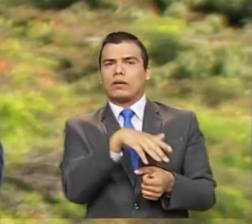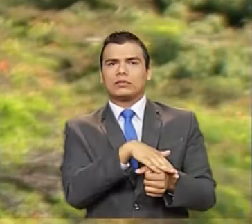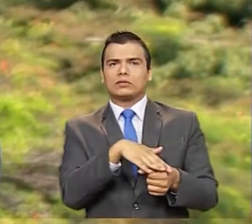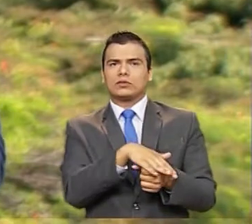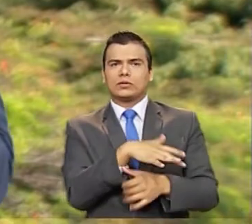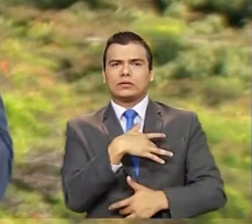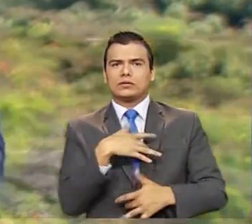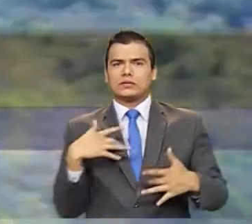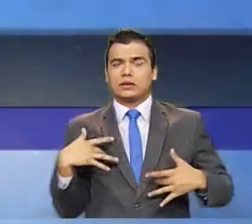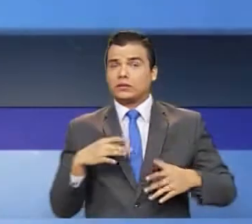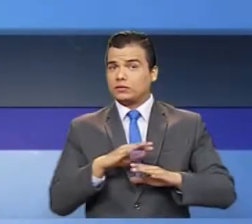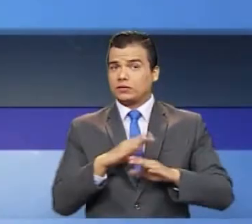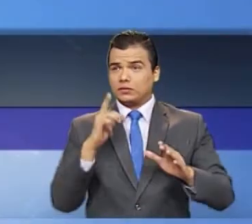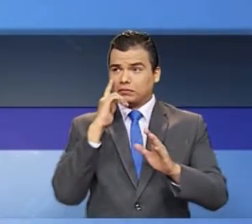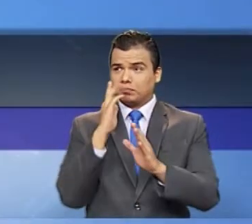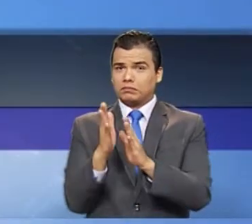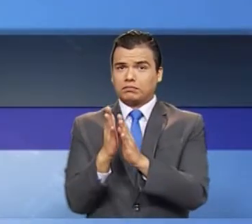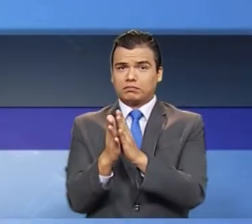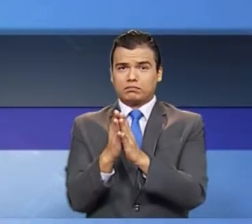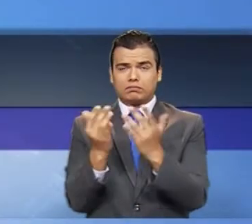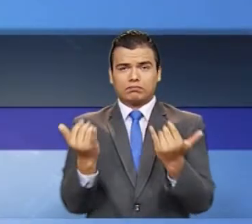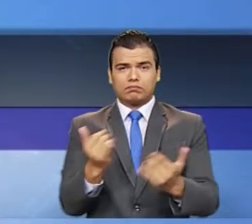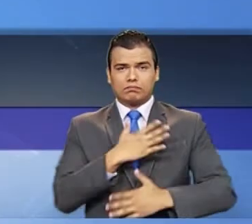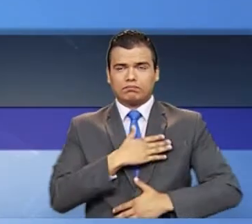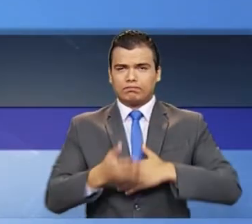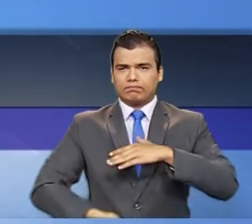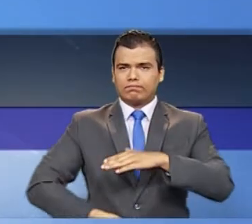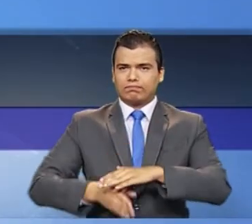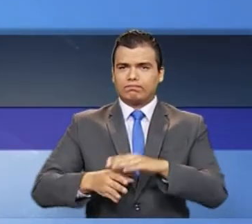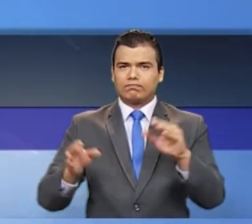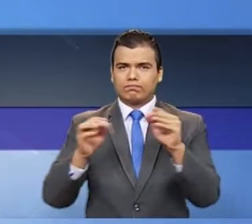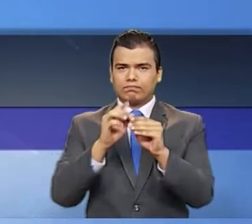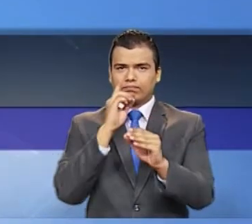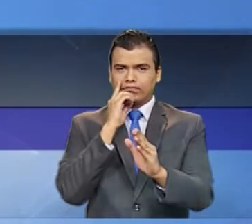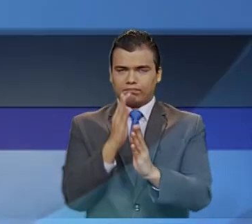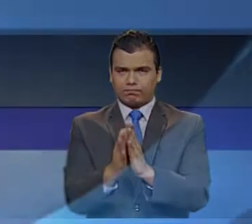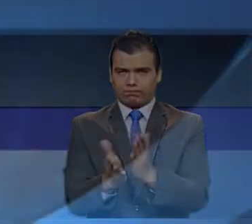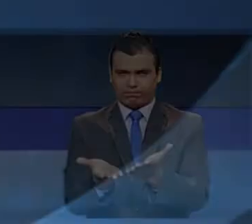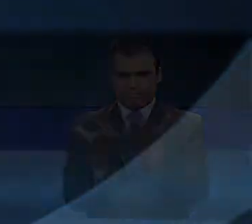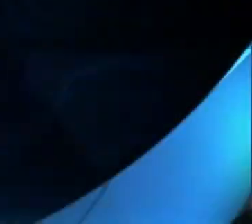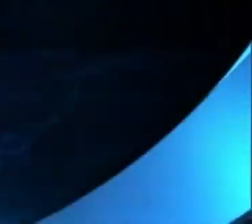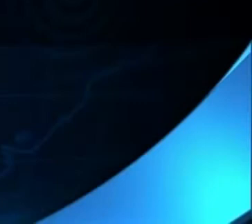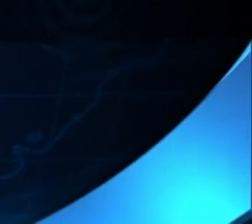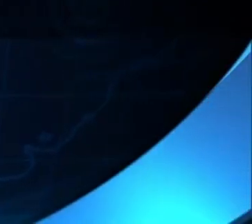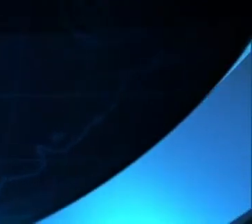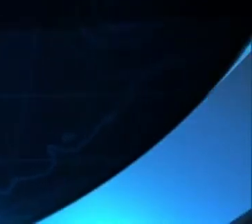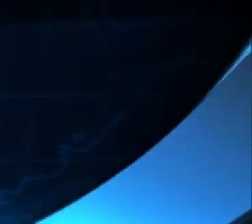su estado de salud la información que registramos a esta hora regresó con ustedes sigan con más gusto a 3 gonzález telepacífico